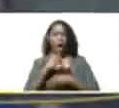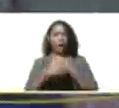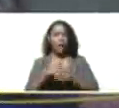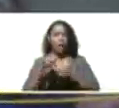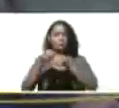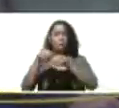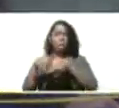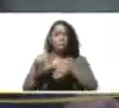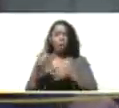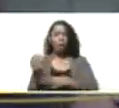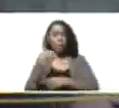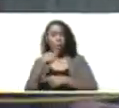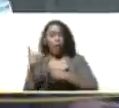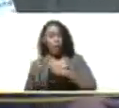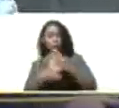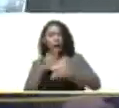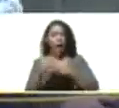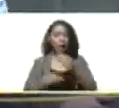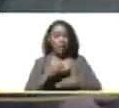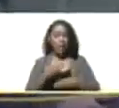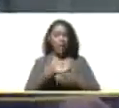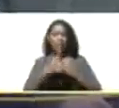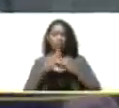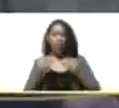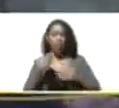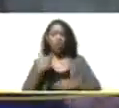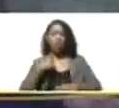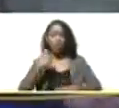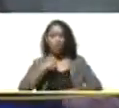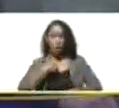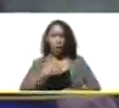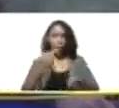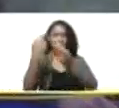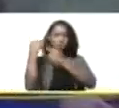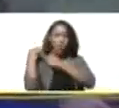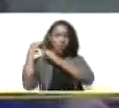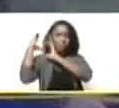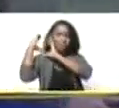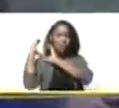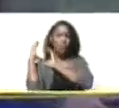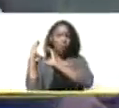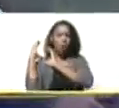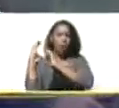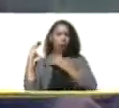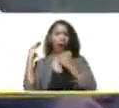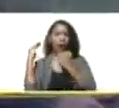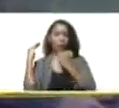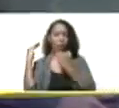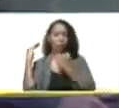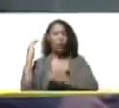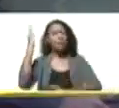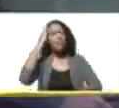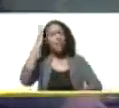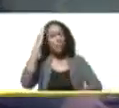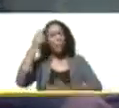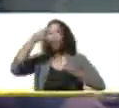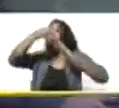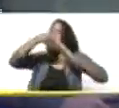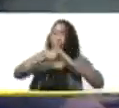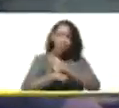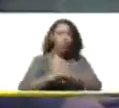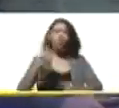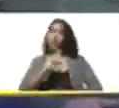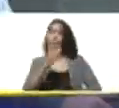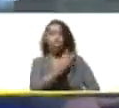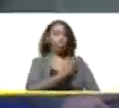demás, en hacer que, si estoy en un cargo de responsabilidad, saber profundamente que no